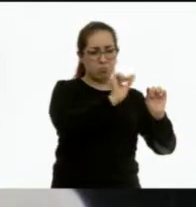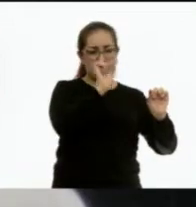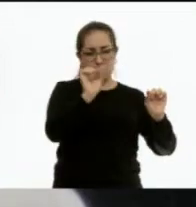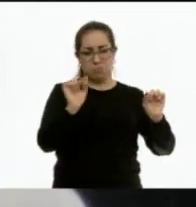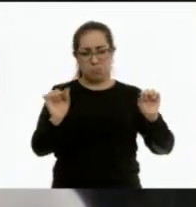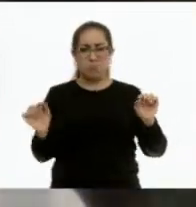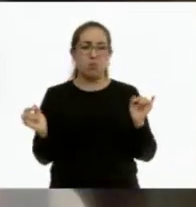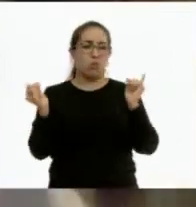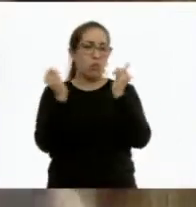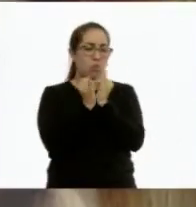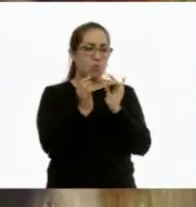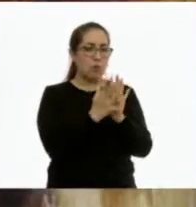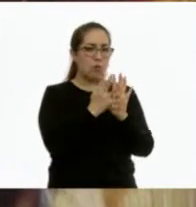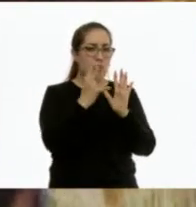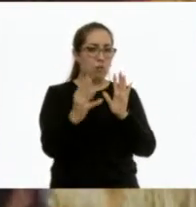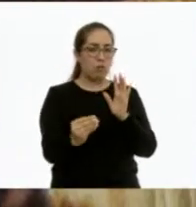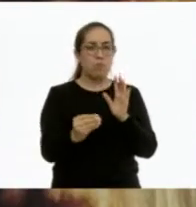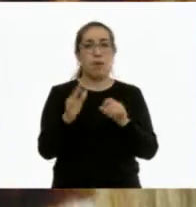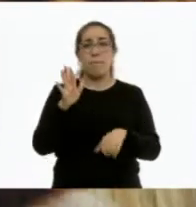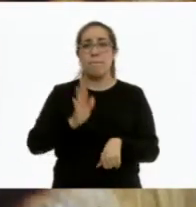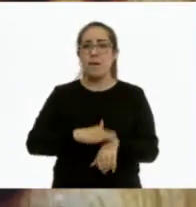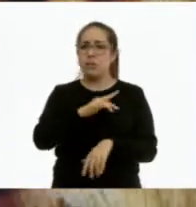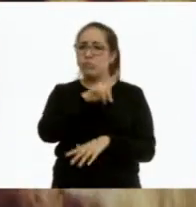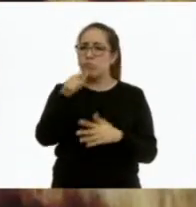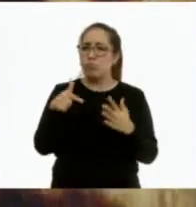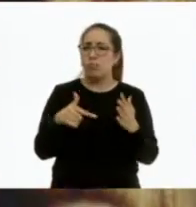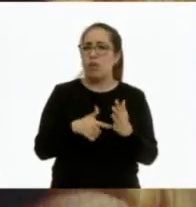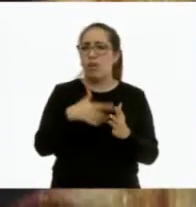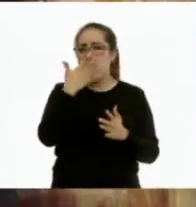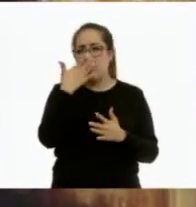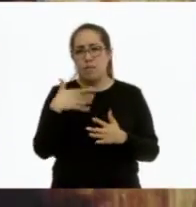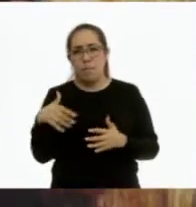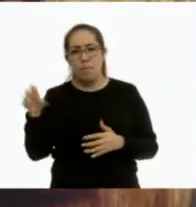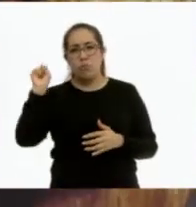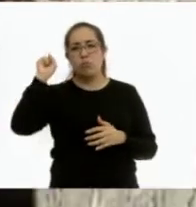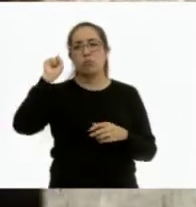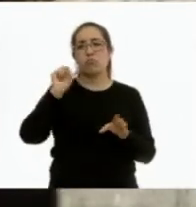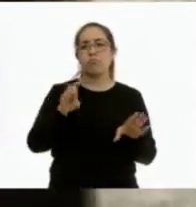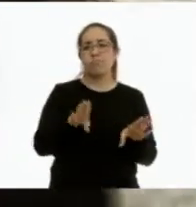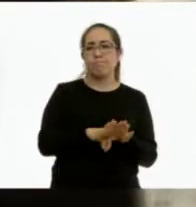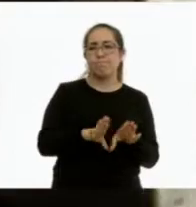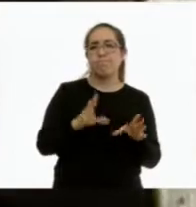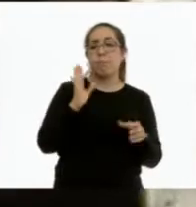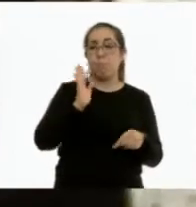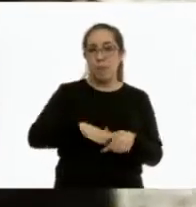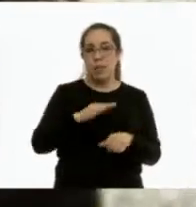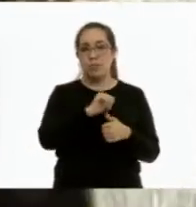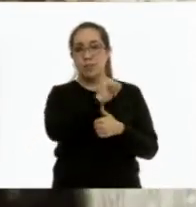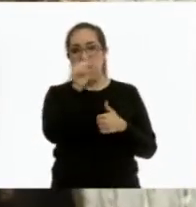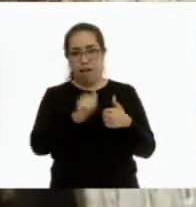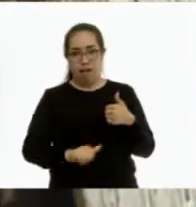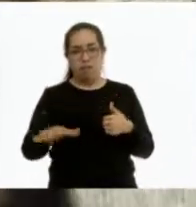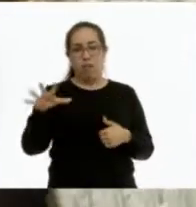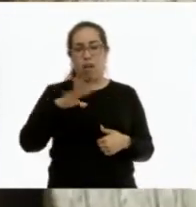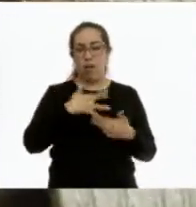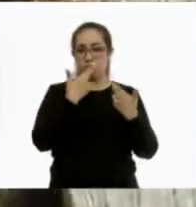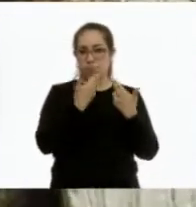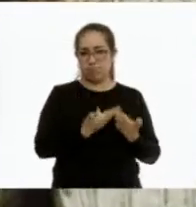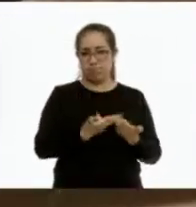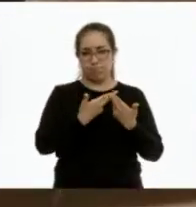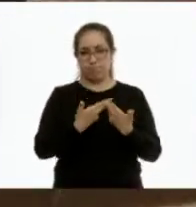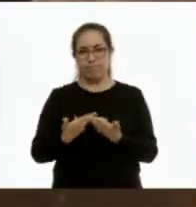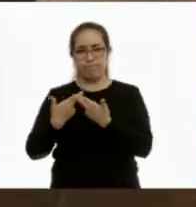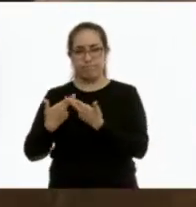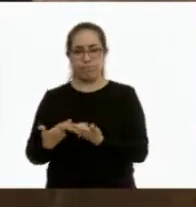Los sitios urbanos de mayor envergadura, complejidad y con la mayor presencia de escultura y otras imágenes características de lo